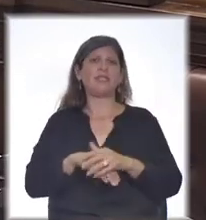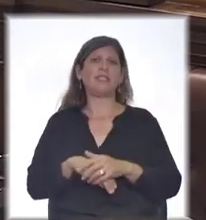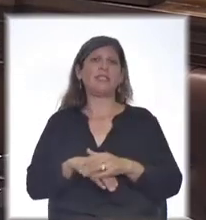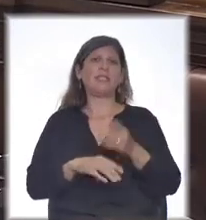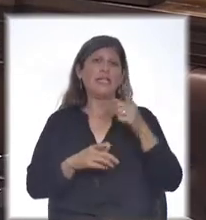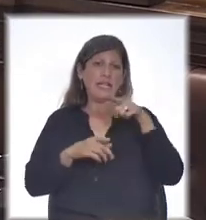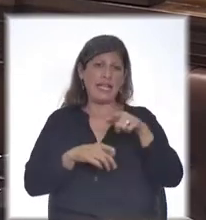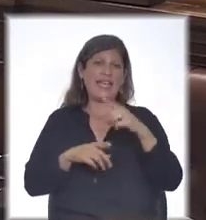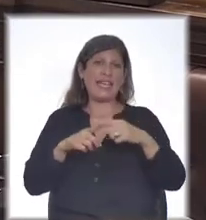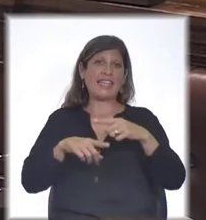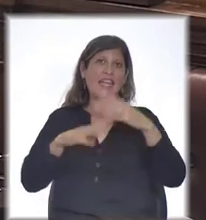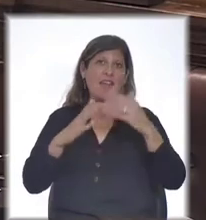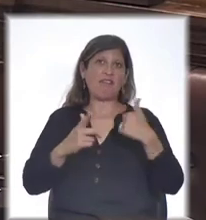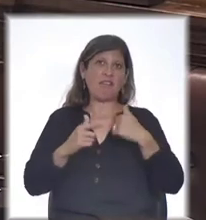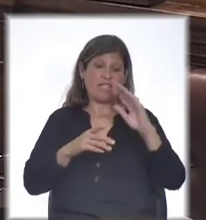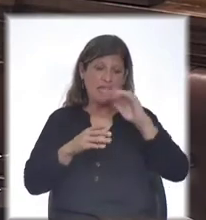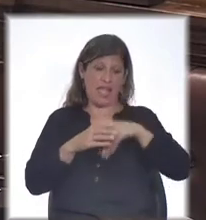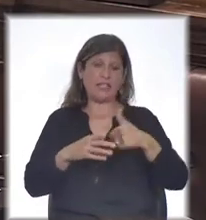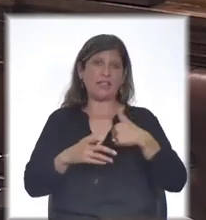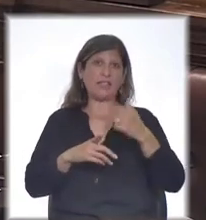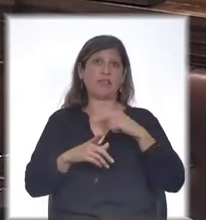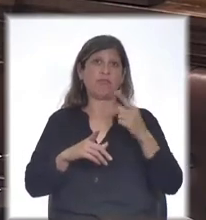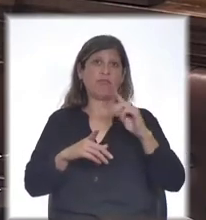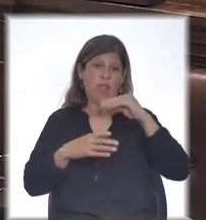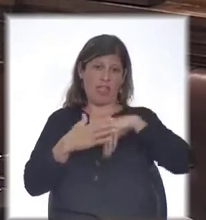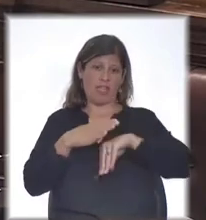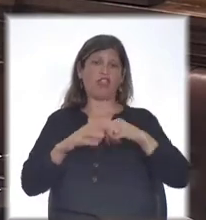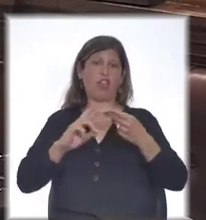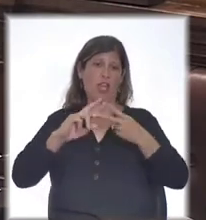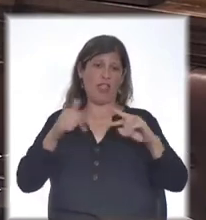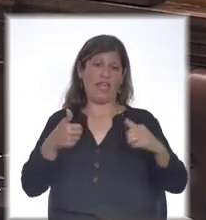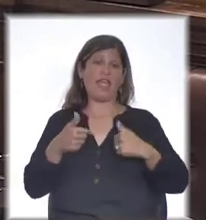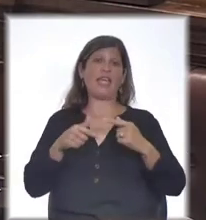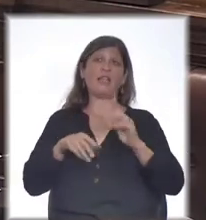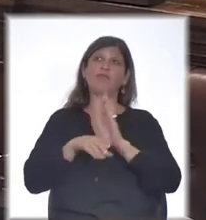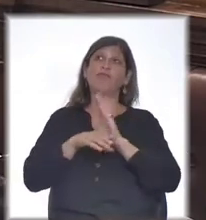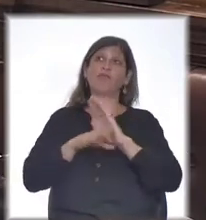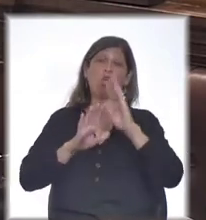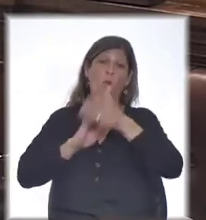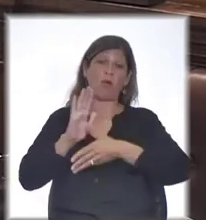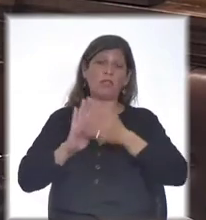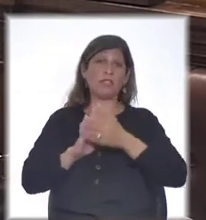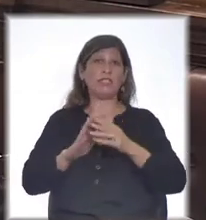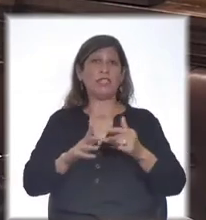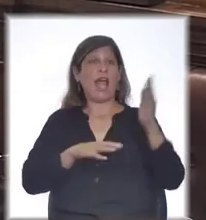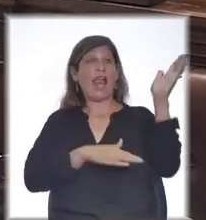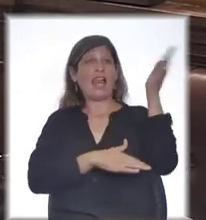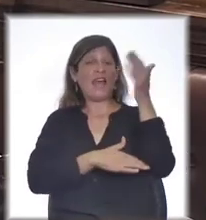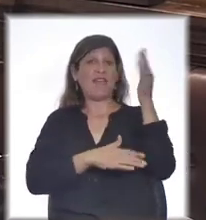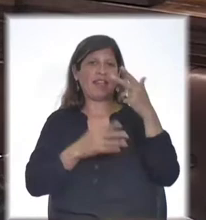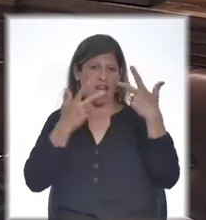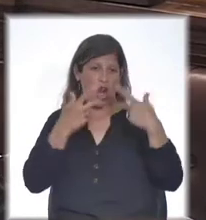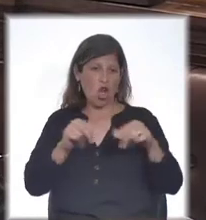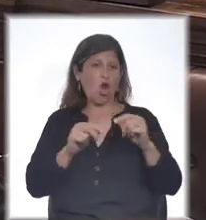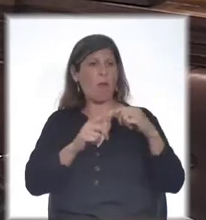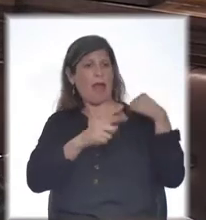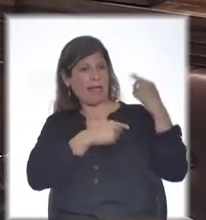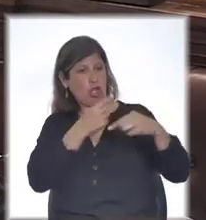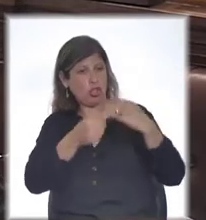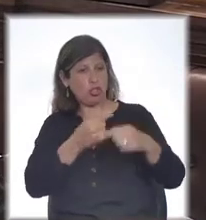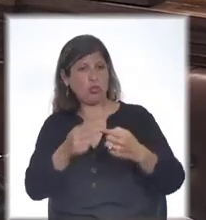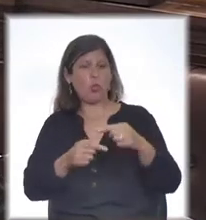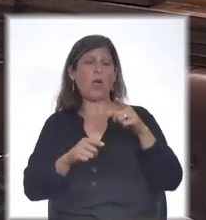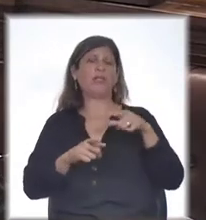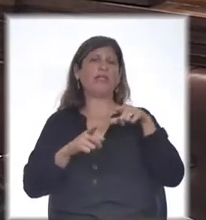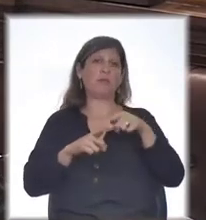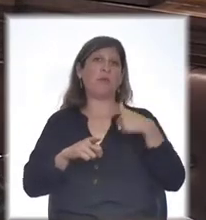Esta gesta terminó formando parte de nuestro ADN como nación. La bandera del no al intento continuista se tornó una verdadera causa